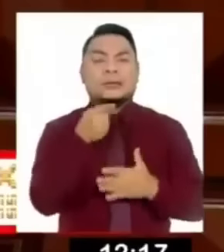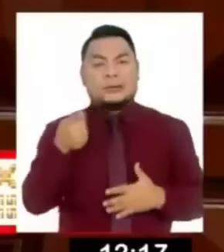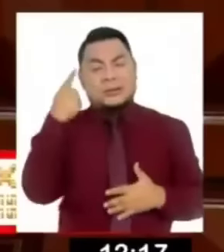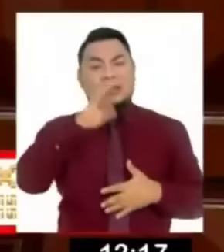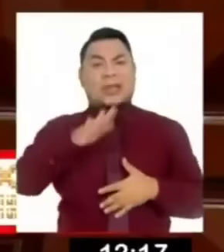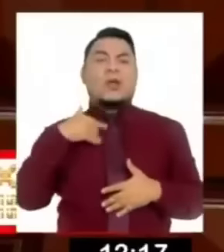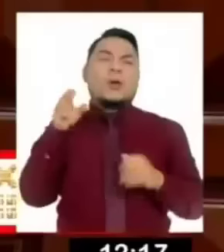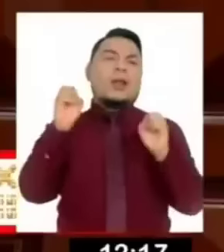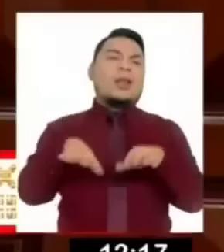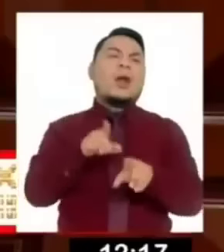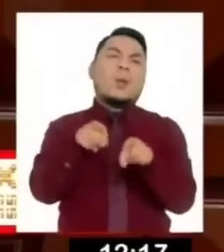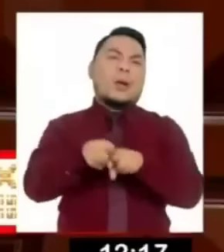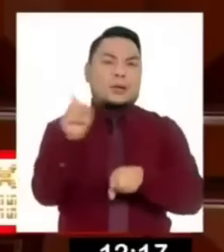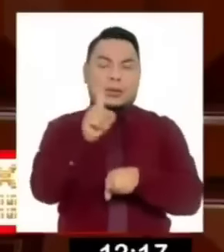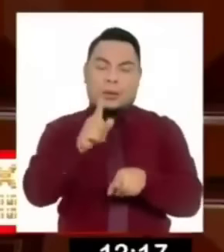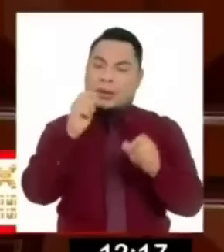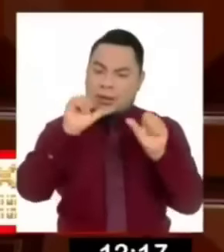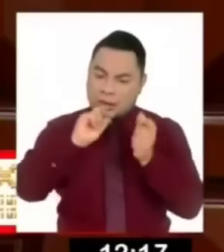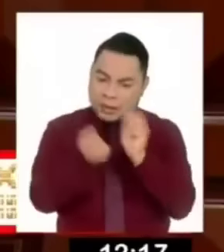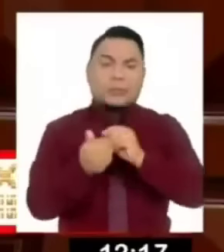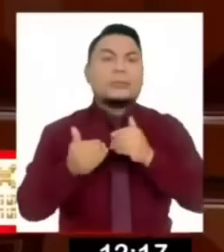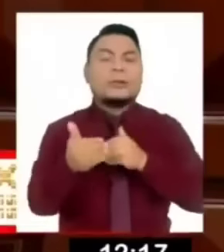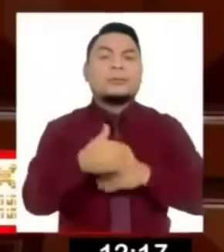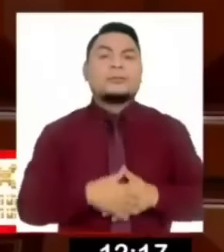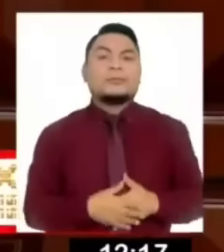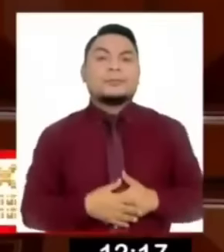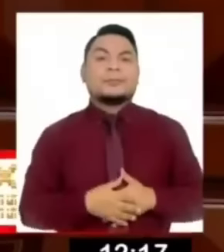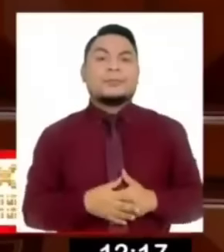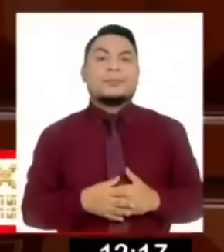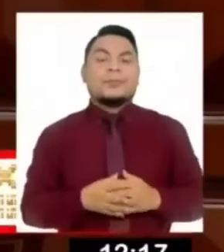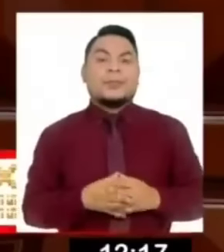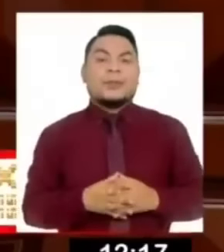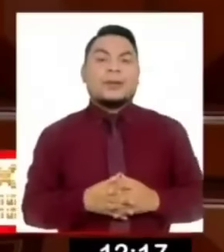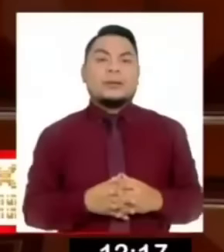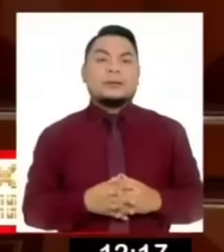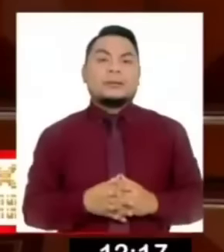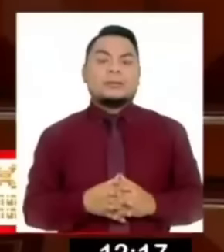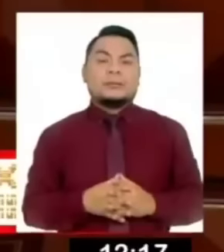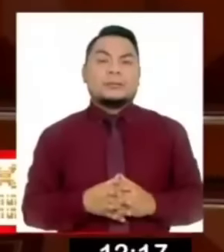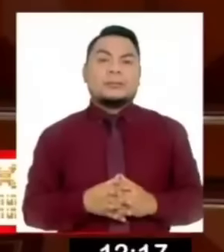renunciar a ellos. Ahora bien,